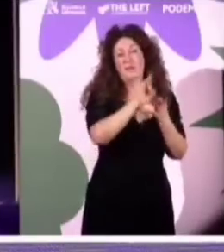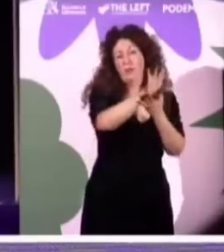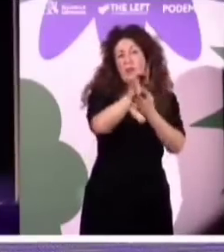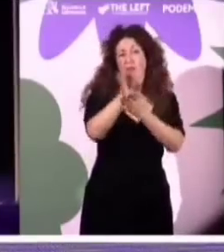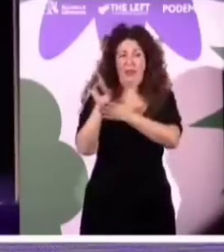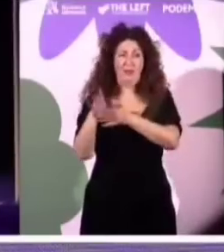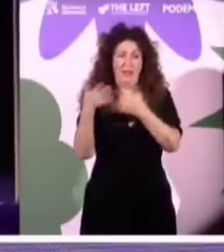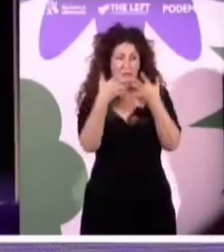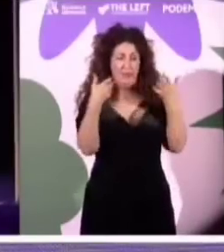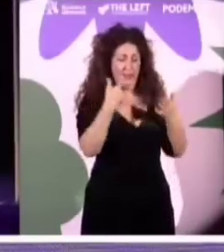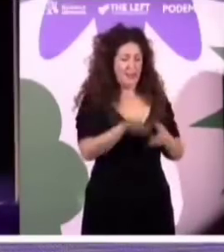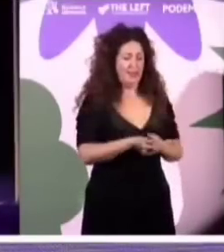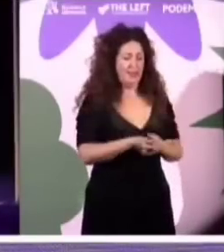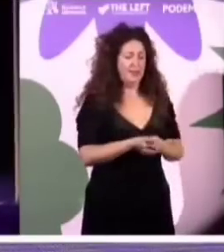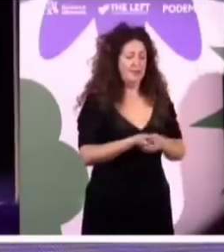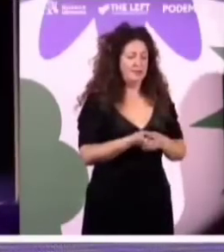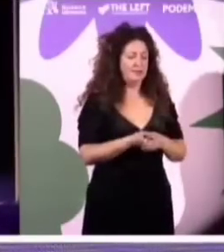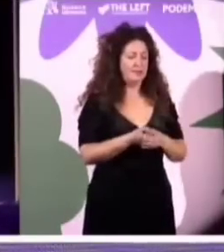10 de marzo.